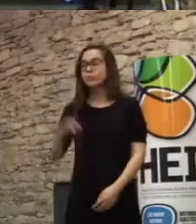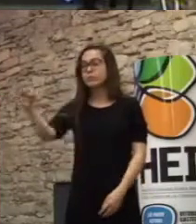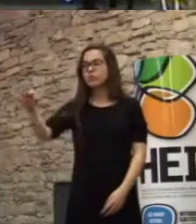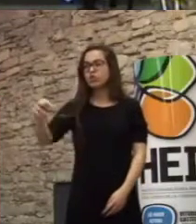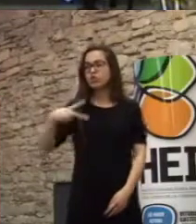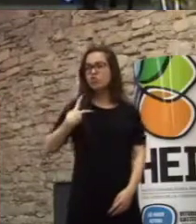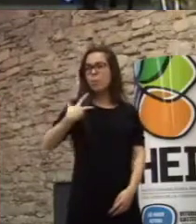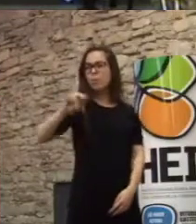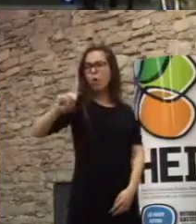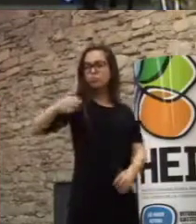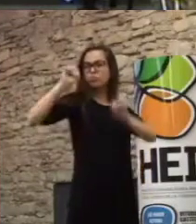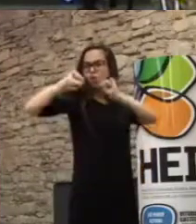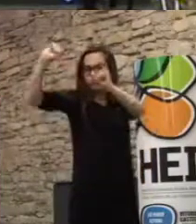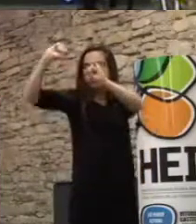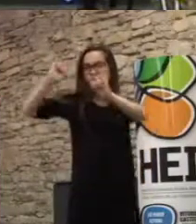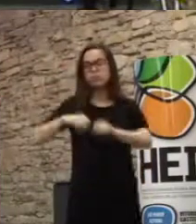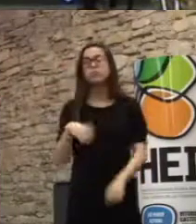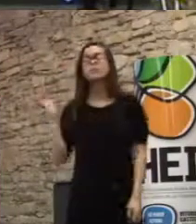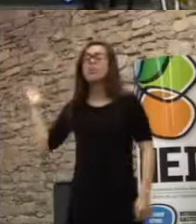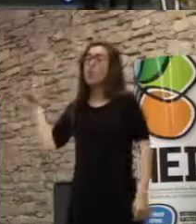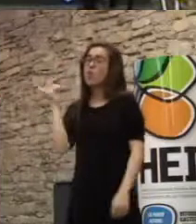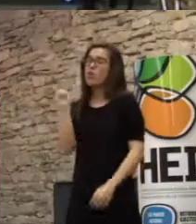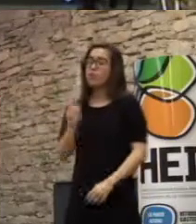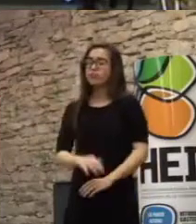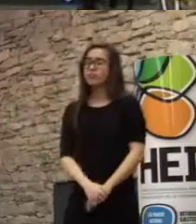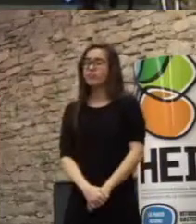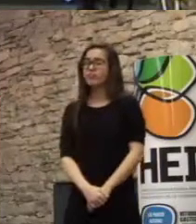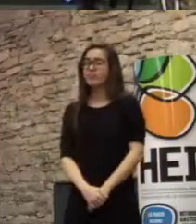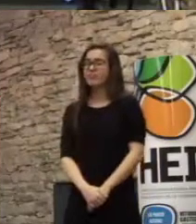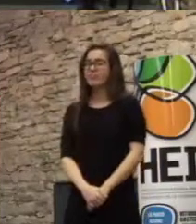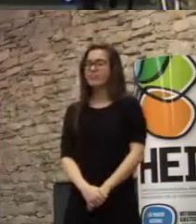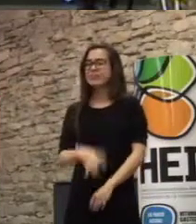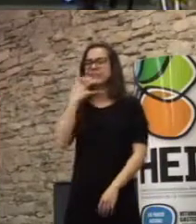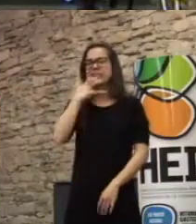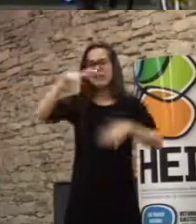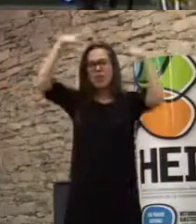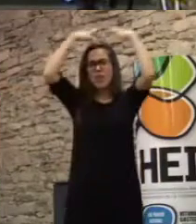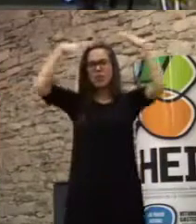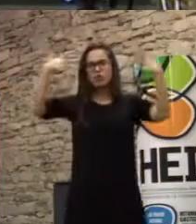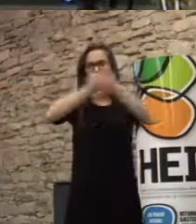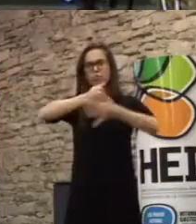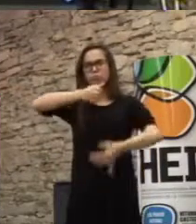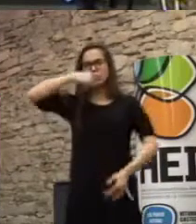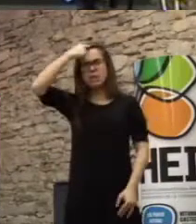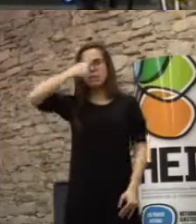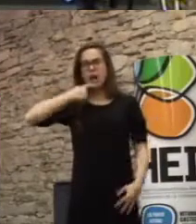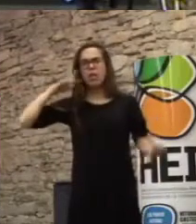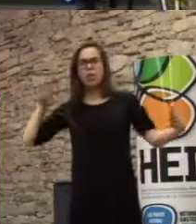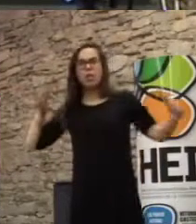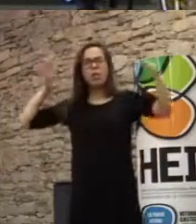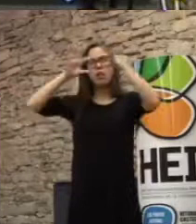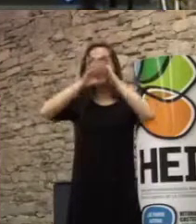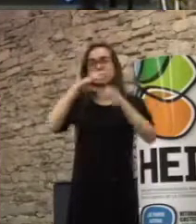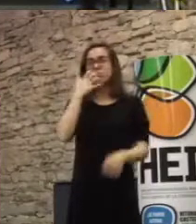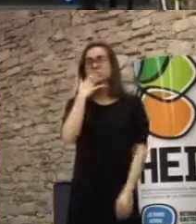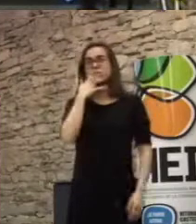y rotunda podría ser pero no vamos a ver si el cerebro humano solo procesa en imágenes por muchos no